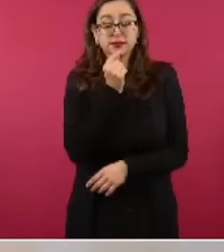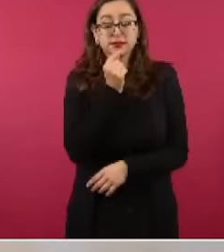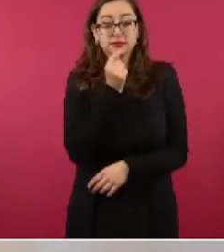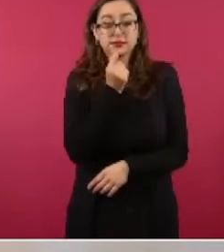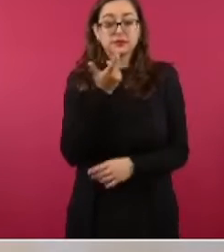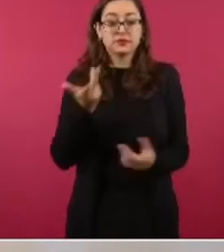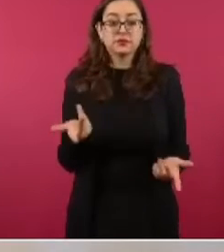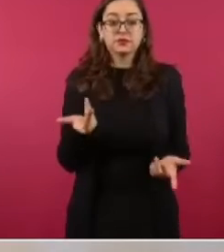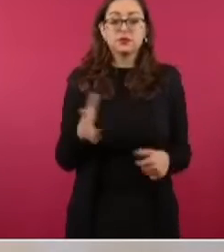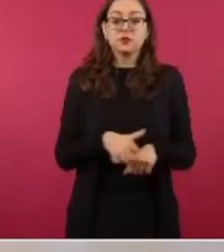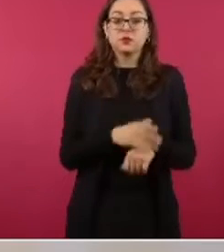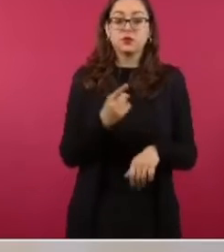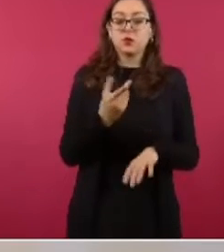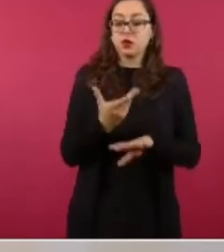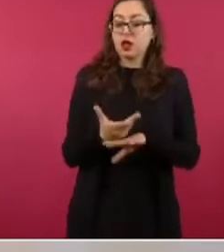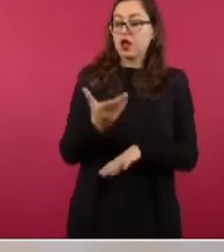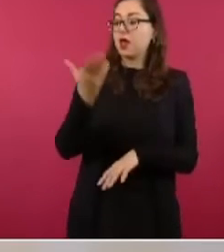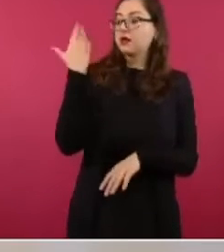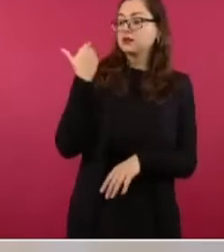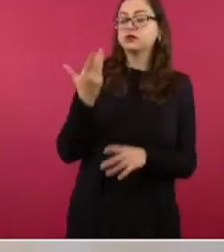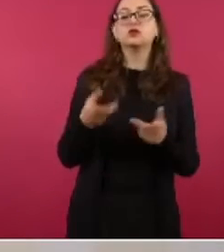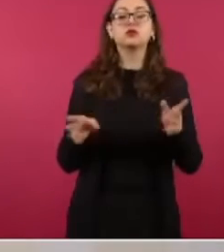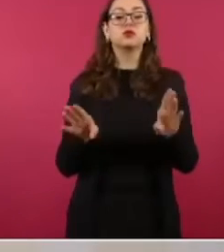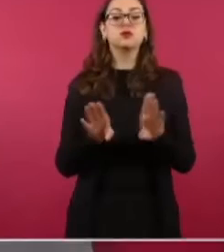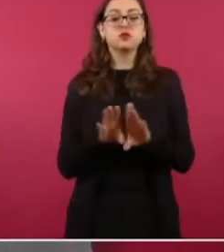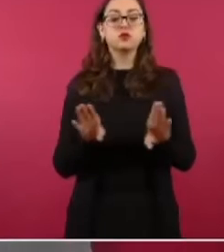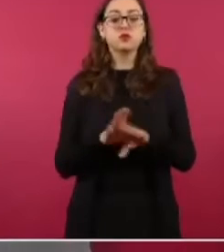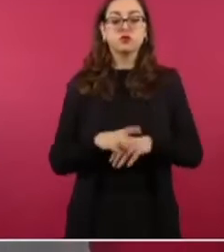era la llamada Policía Federal.